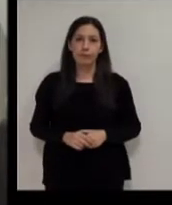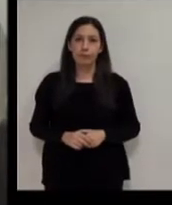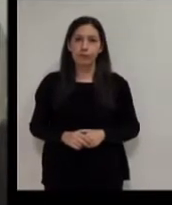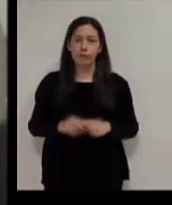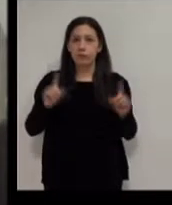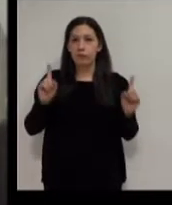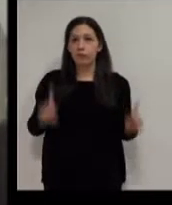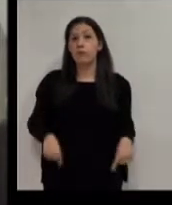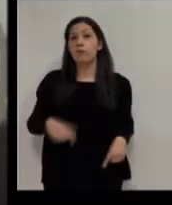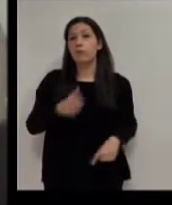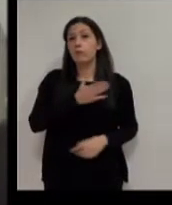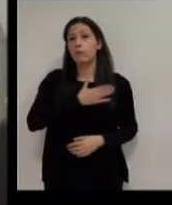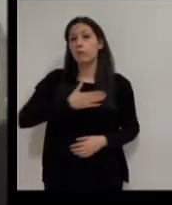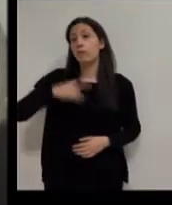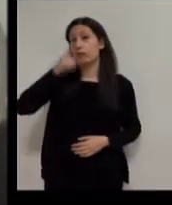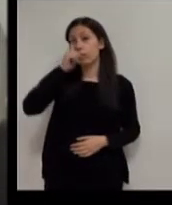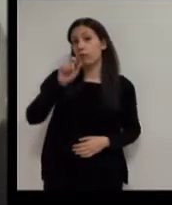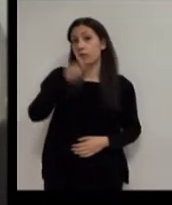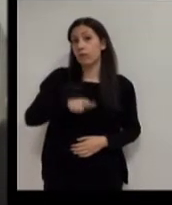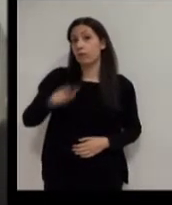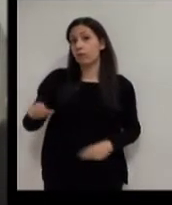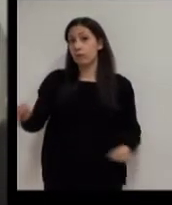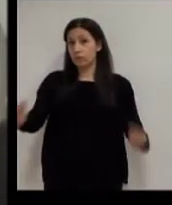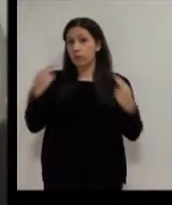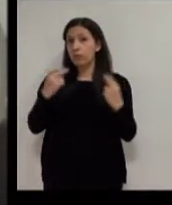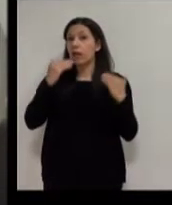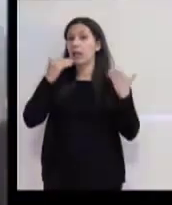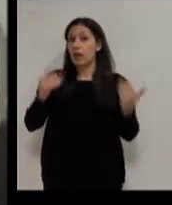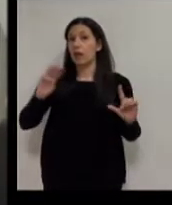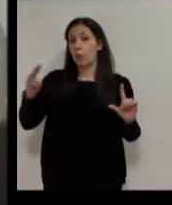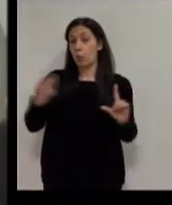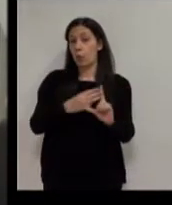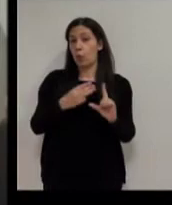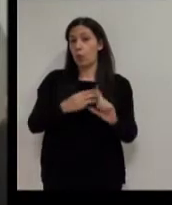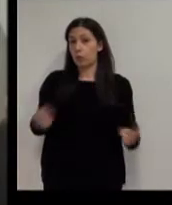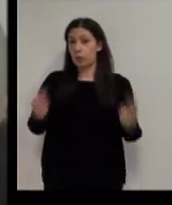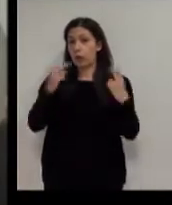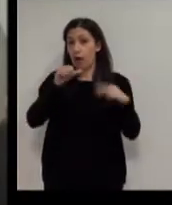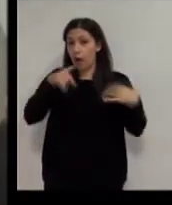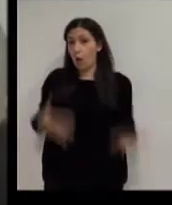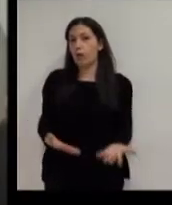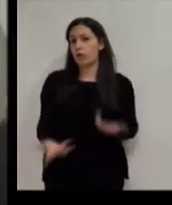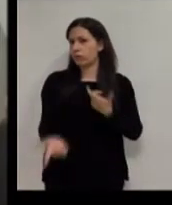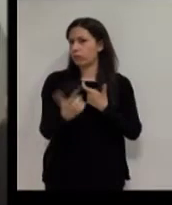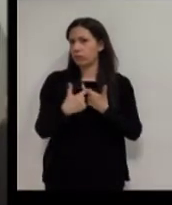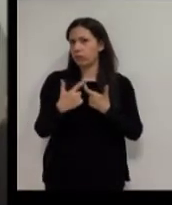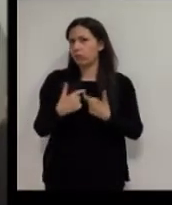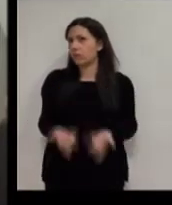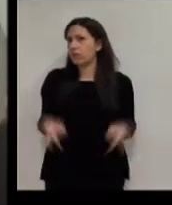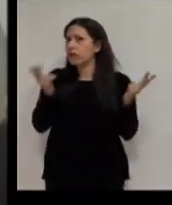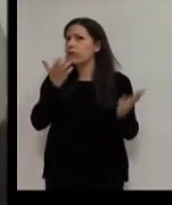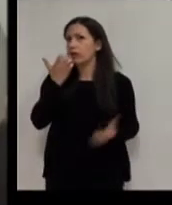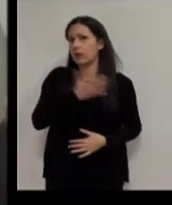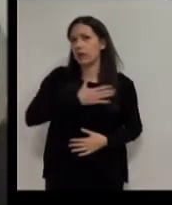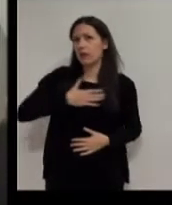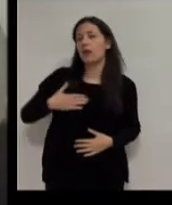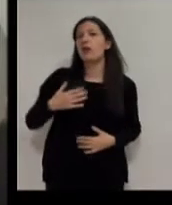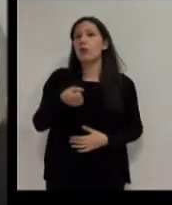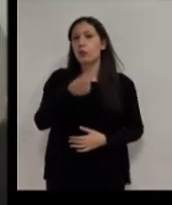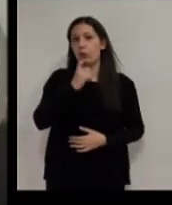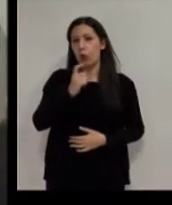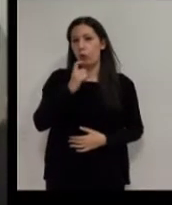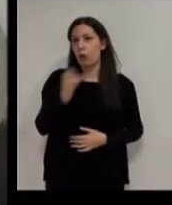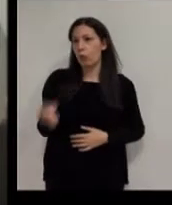Quiero recordaros a los que nos estáis viendo a través de nuestra página web que podéis participar, si queréis,